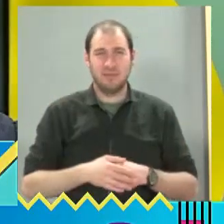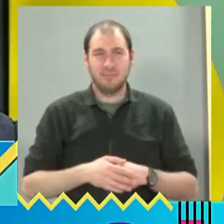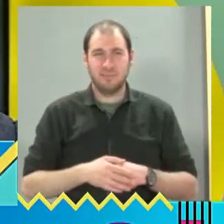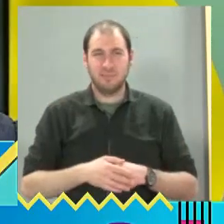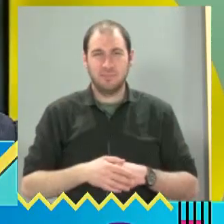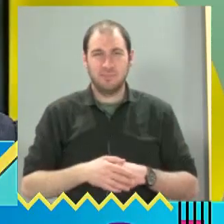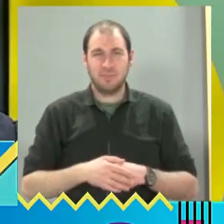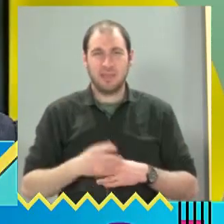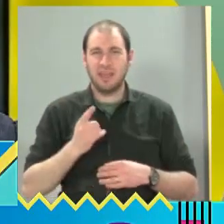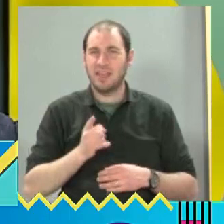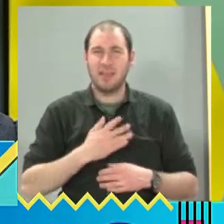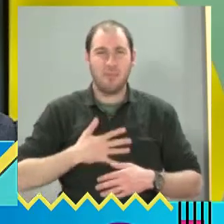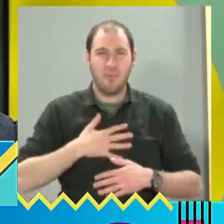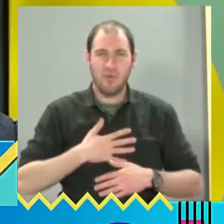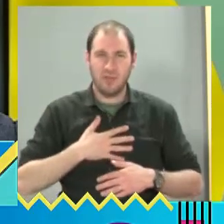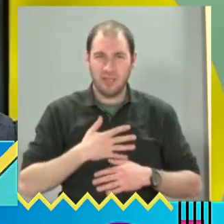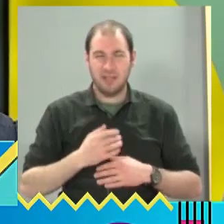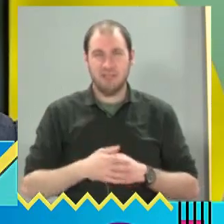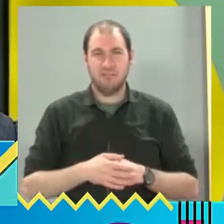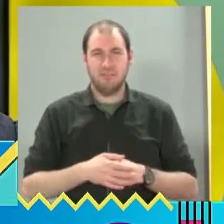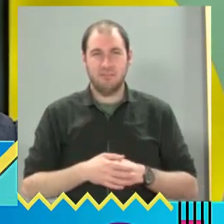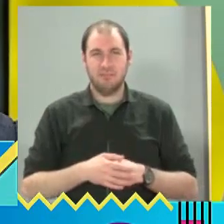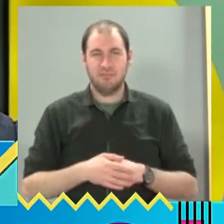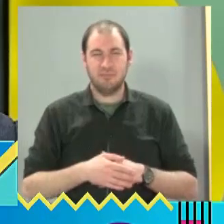eminentemente emocional, límbico y